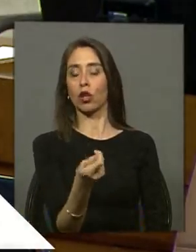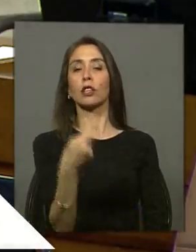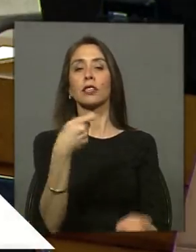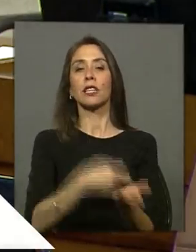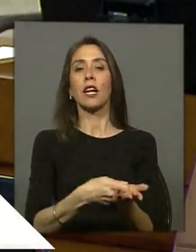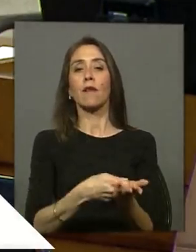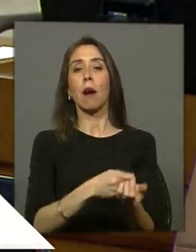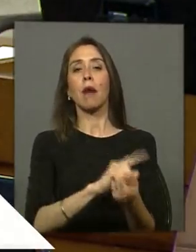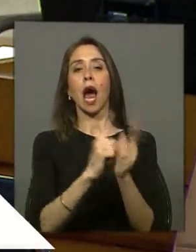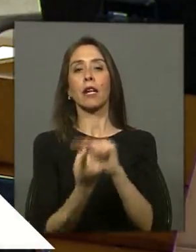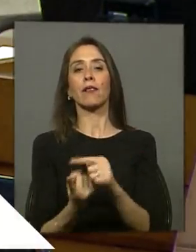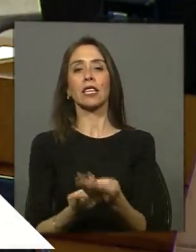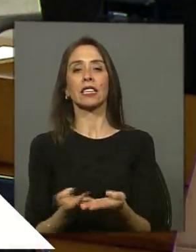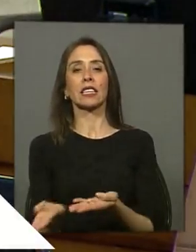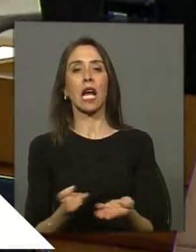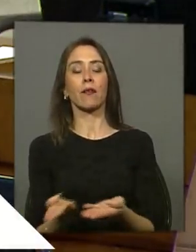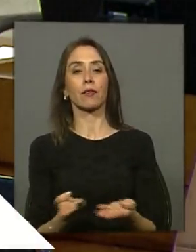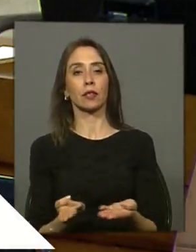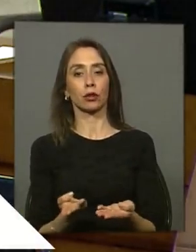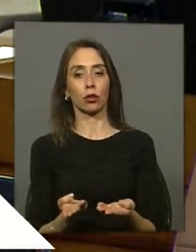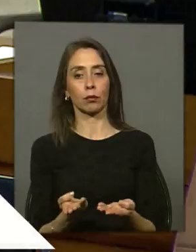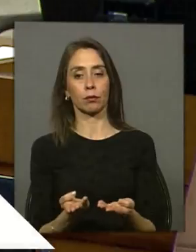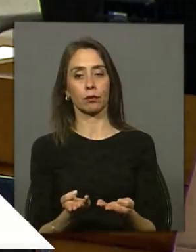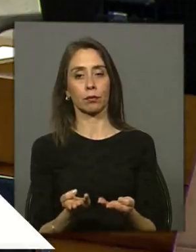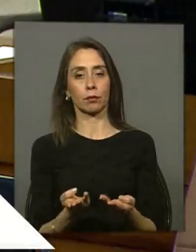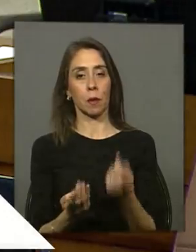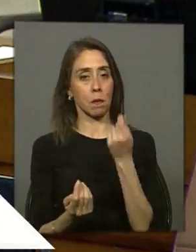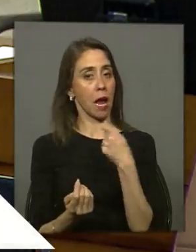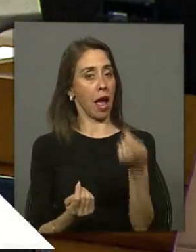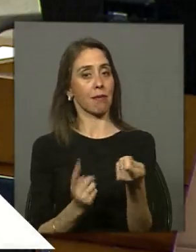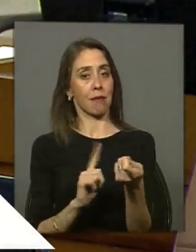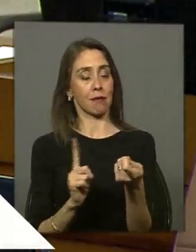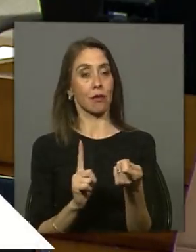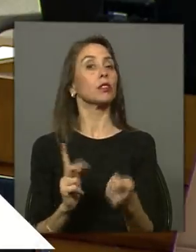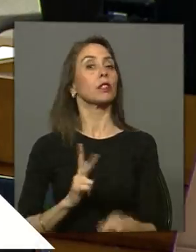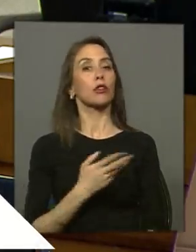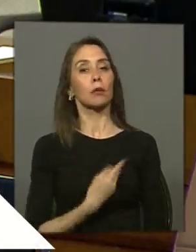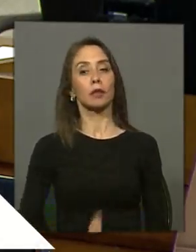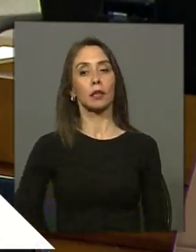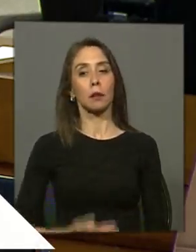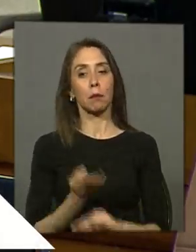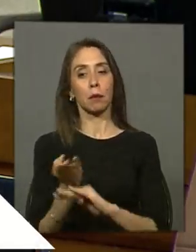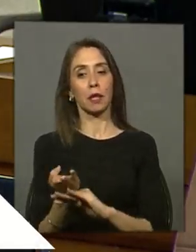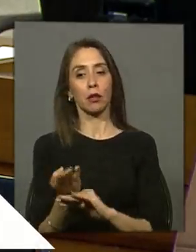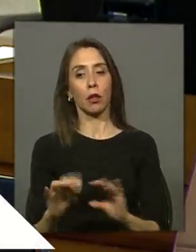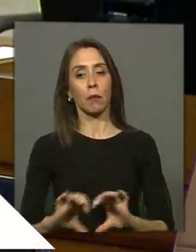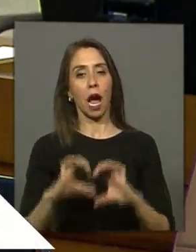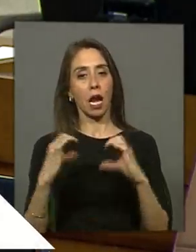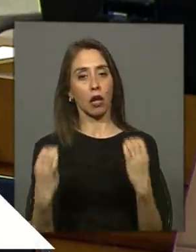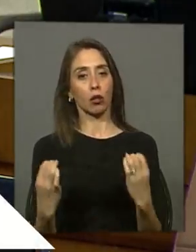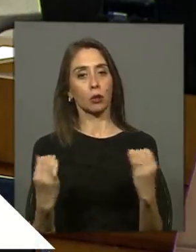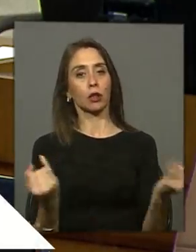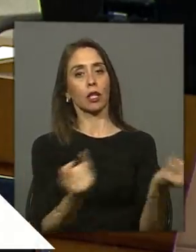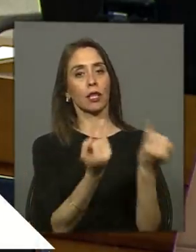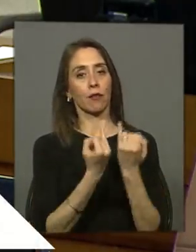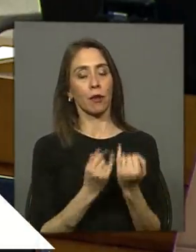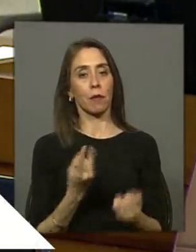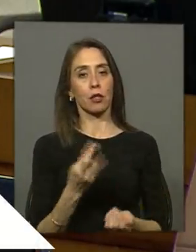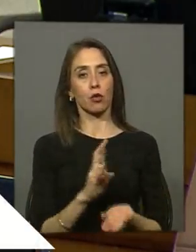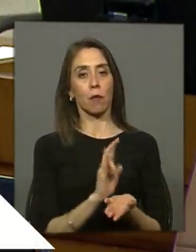con servicios señor presidente estoy solicitando para que esta corporación se informe a la